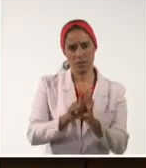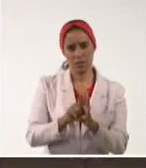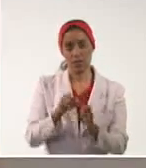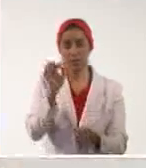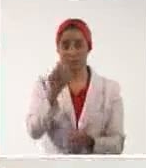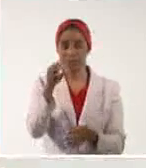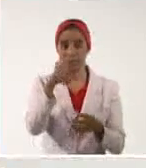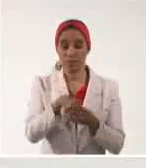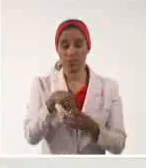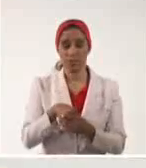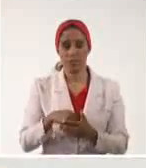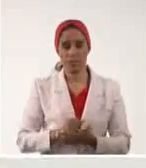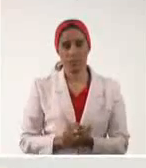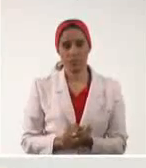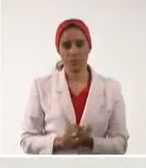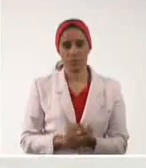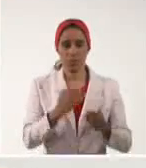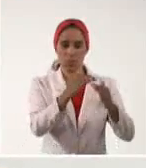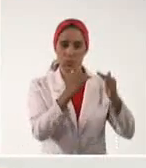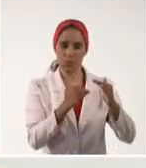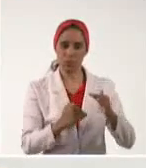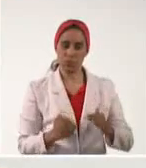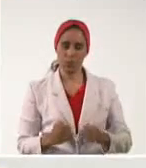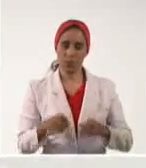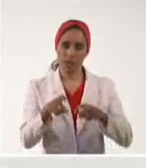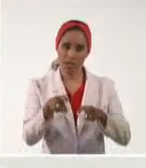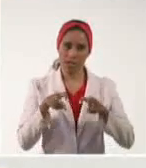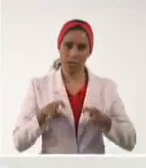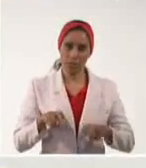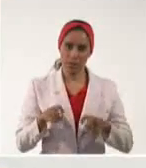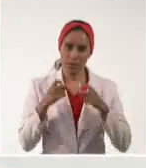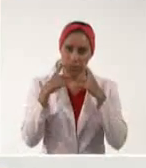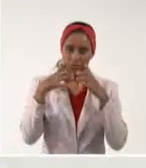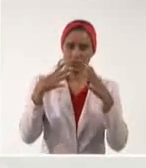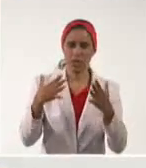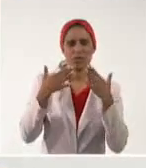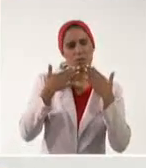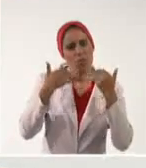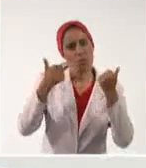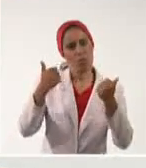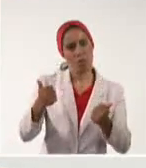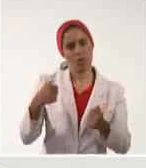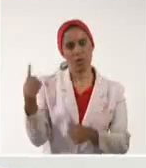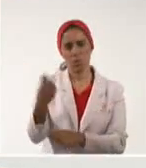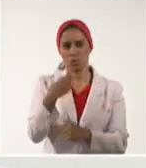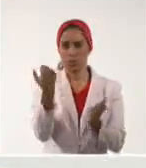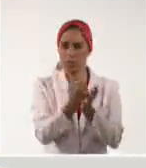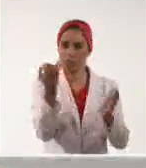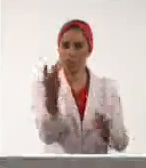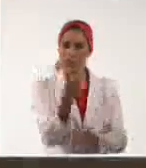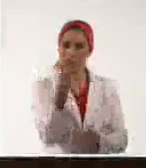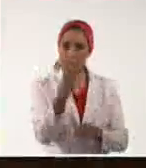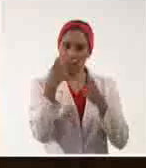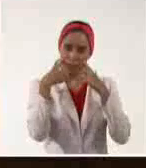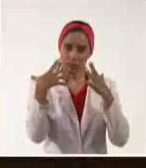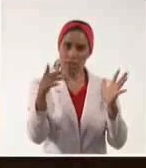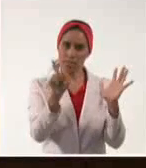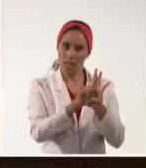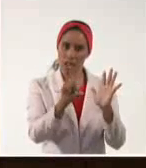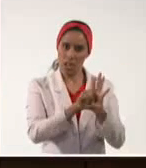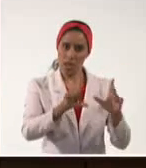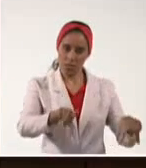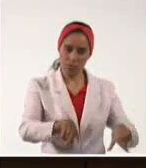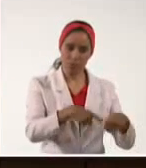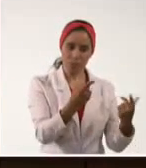sentido, la agenda de esta sesión de la Asamblea ha sido fructífera. Hemos aprobado 3 importantes leyes en cumplimiento del